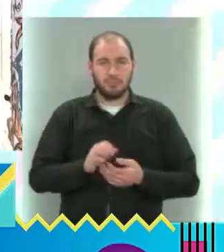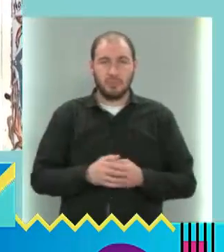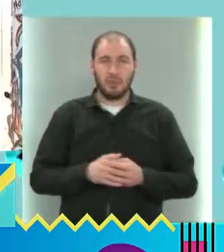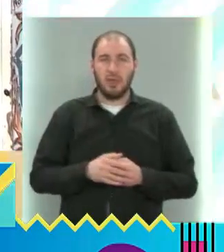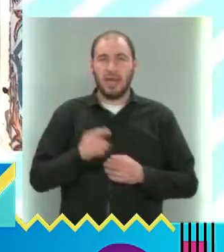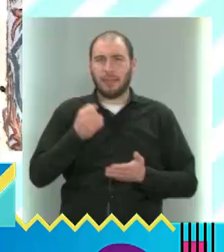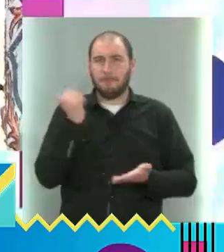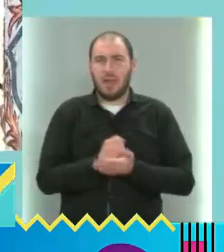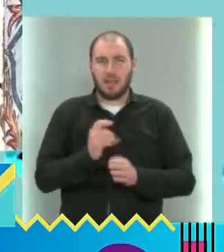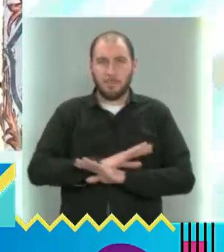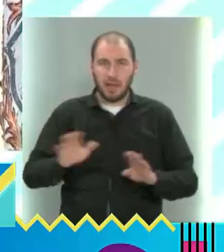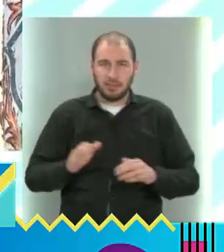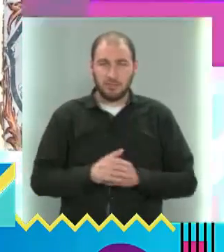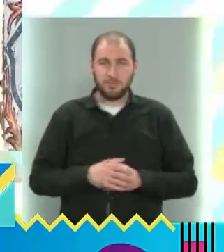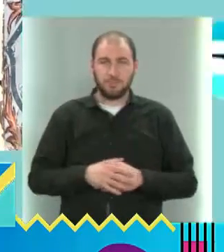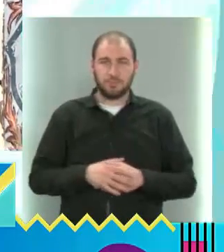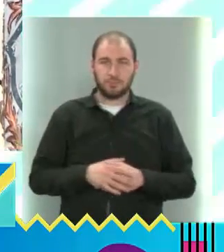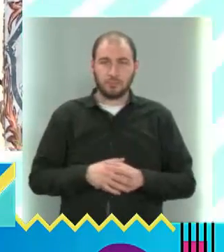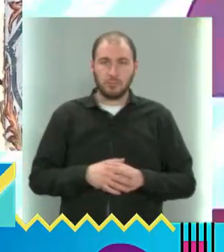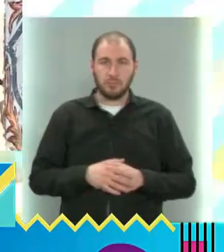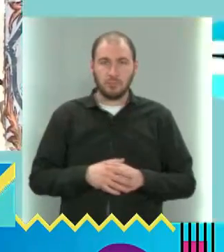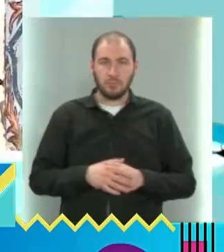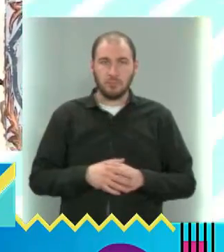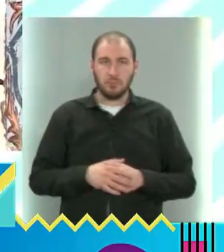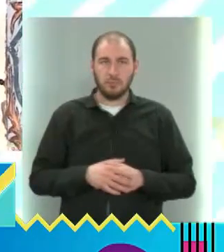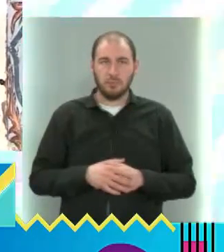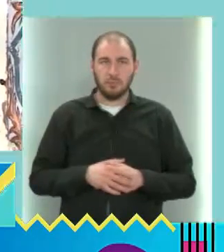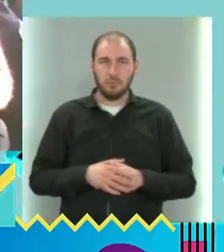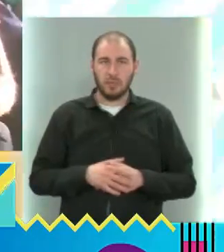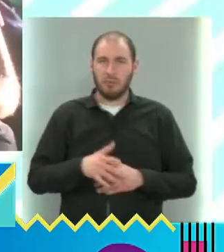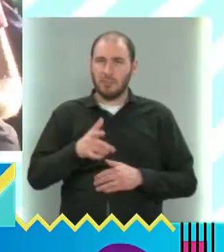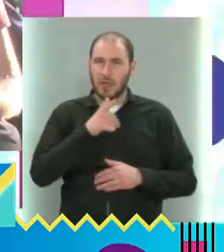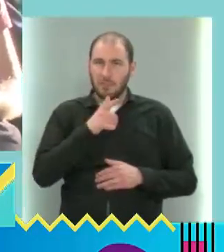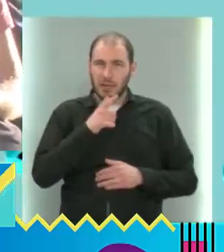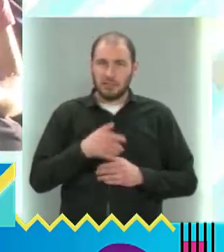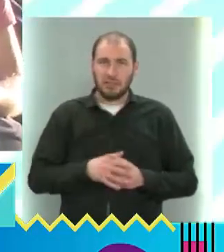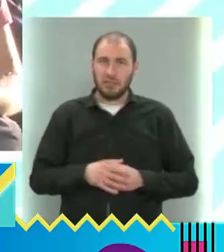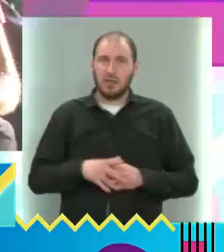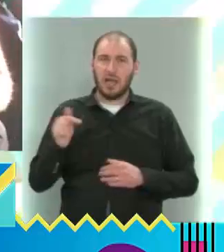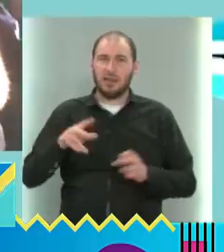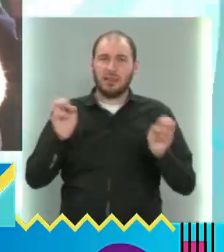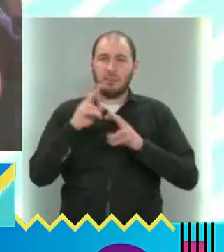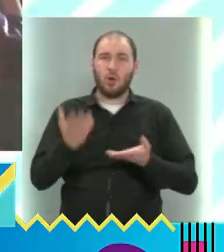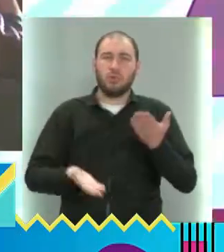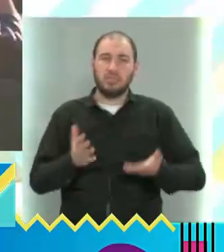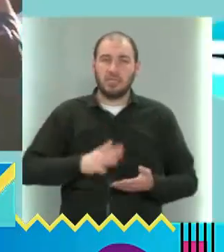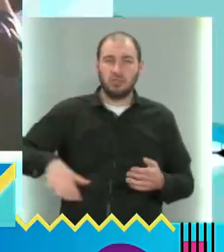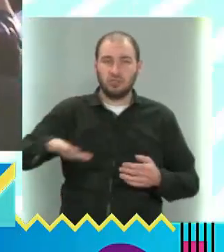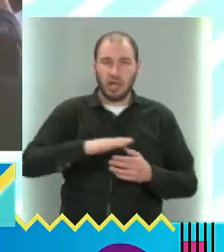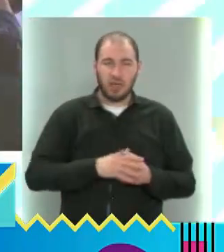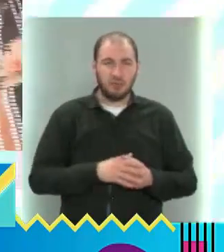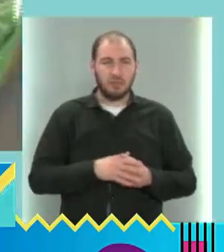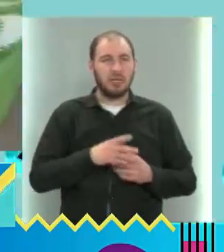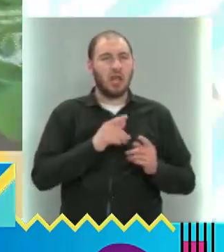de ser un estigma, ¿sí? Entonces, me parece que esto es un tema de justicia social,